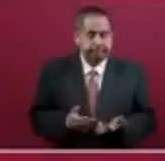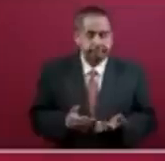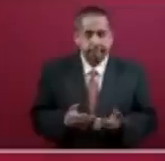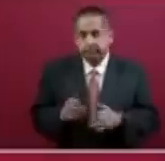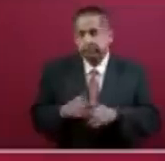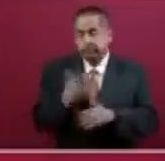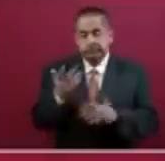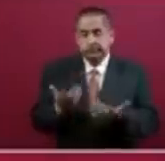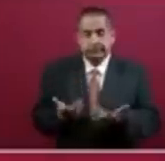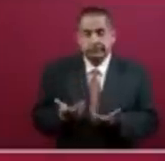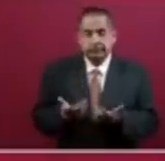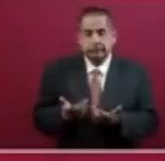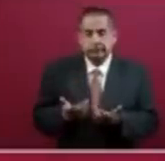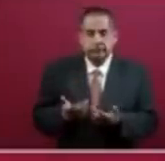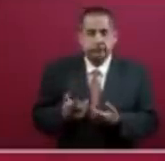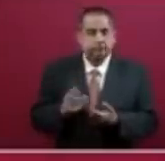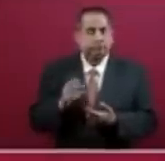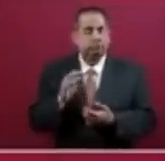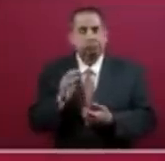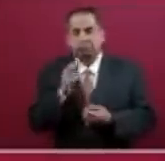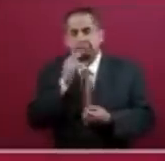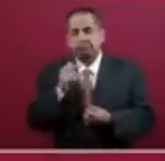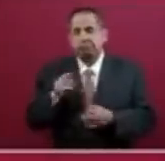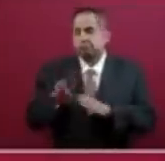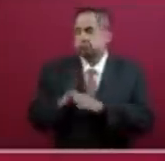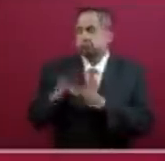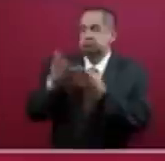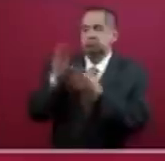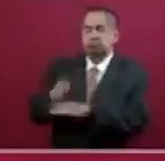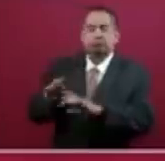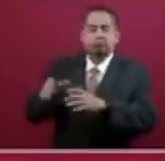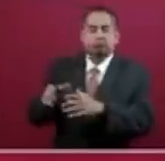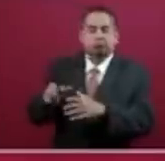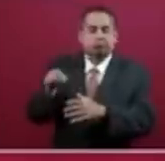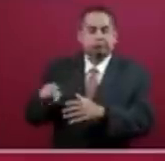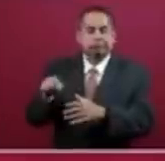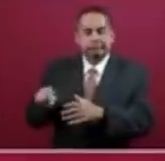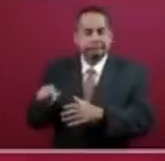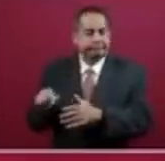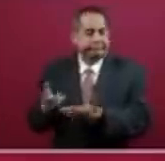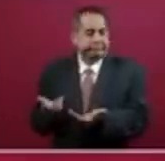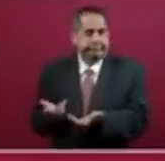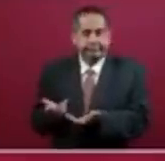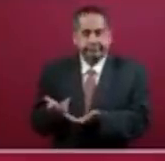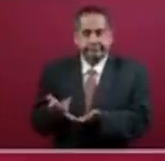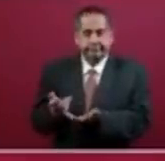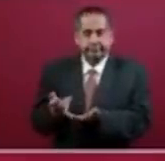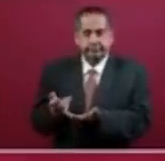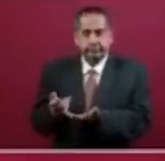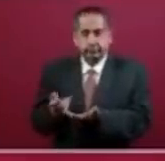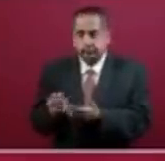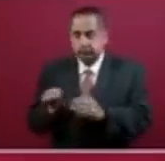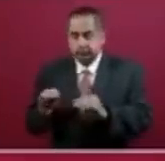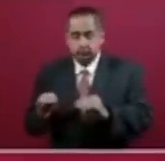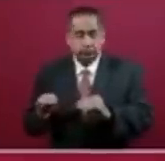porque de nada sirve que tengamos un banco y que por cada